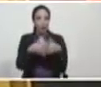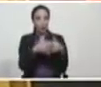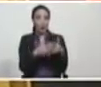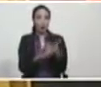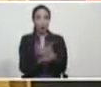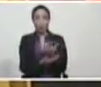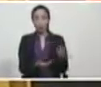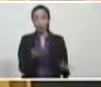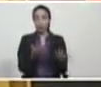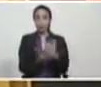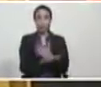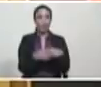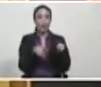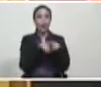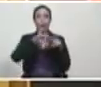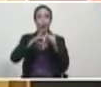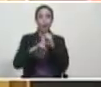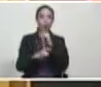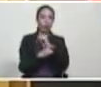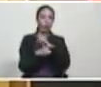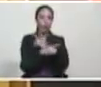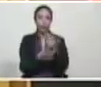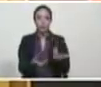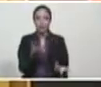auspiciado por el títere diabólico,